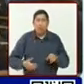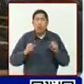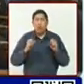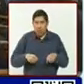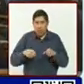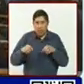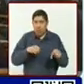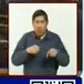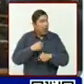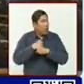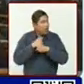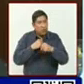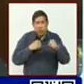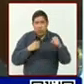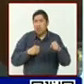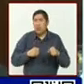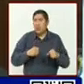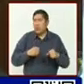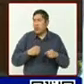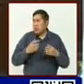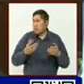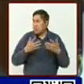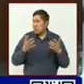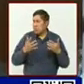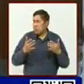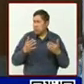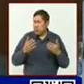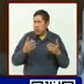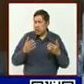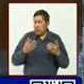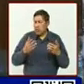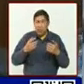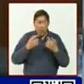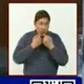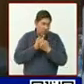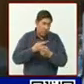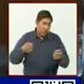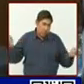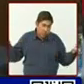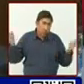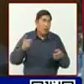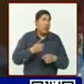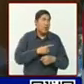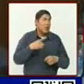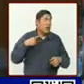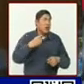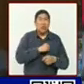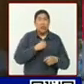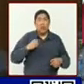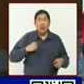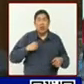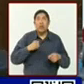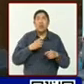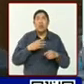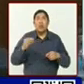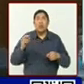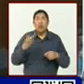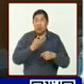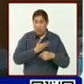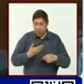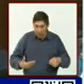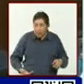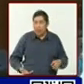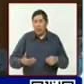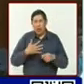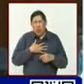que puedan hacer públicamente en los medios, en las páginas de la Cámara de Diputados y en la Cámara de Senadores y también en la vicepresidencia. En ese sentido,